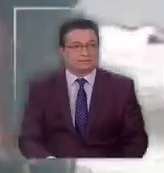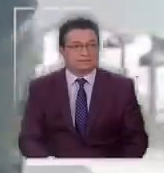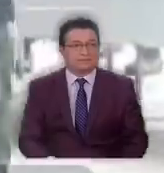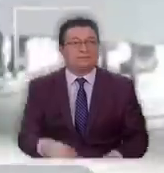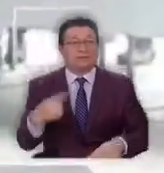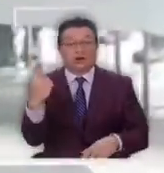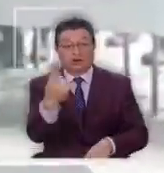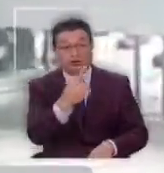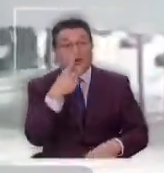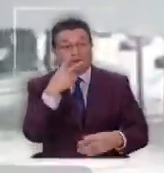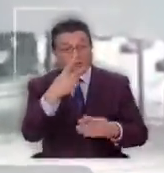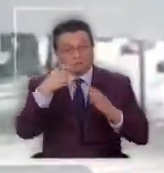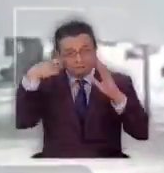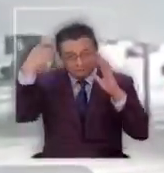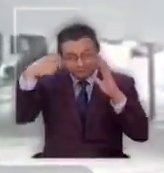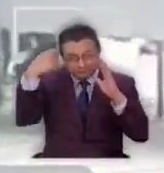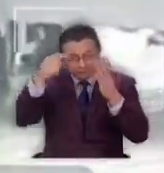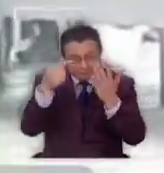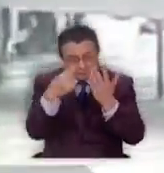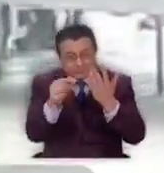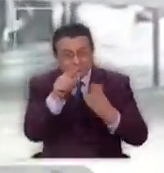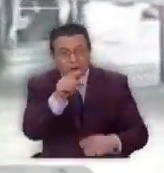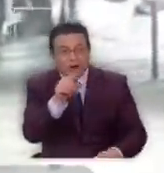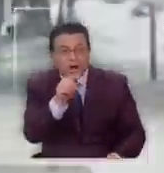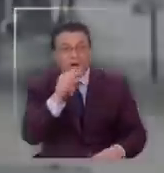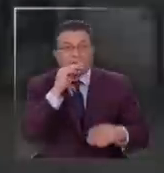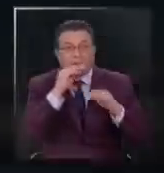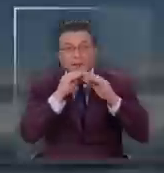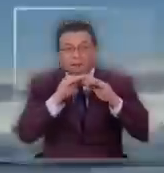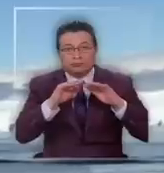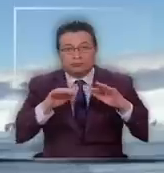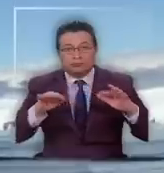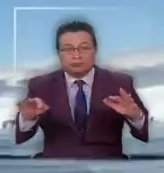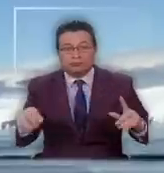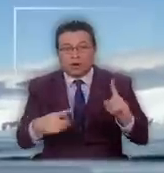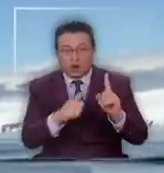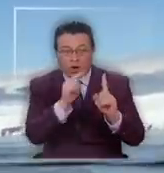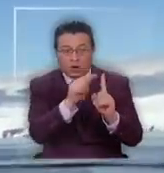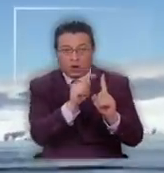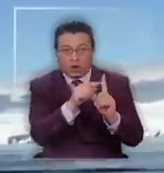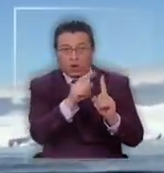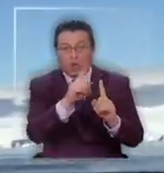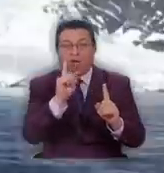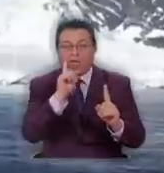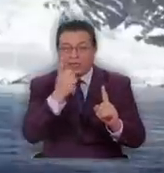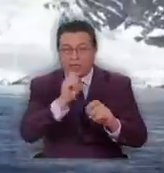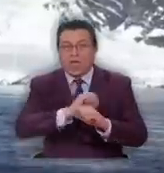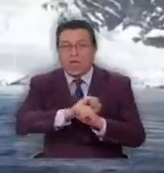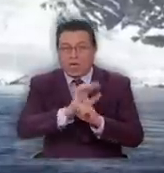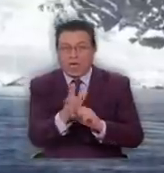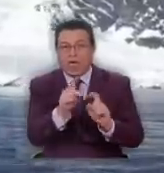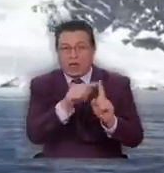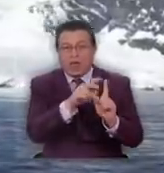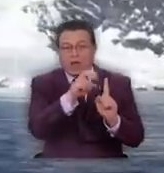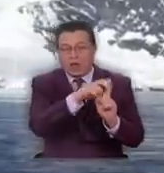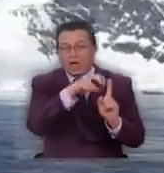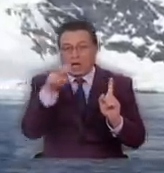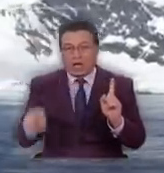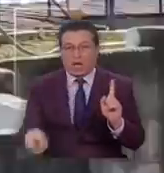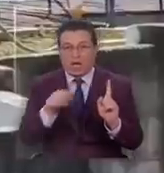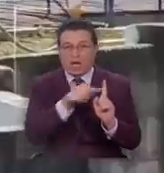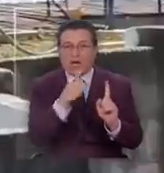Aún muchos revisaban estas imágenes cuando corrió el rumor de que un contagiado con coronavirus había